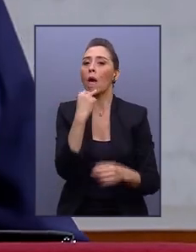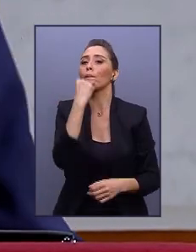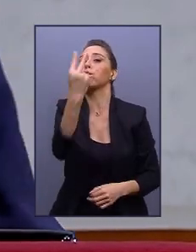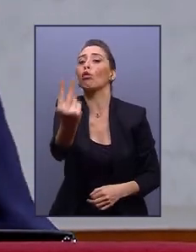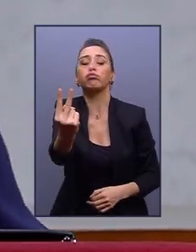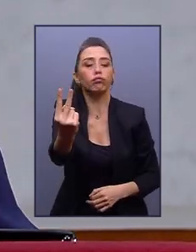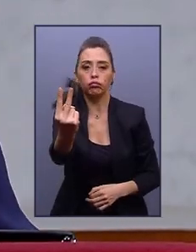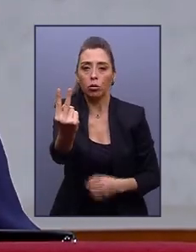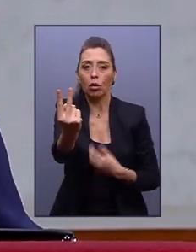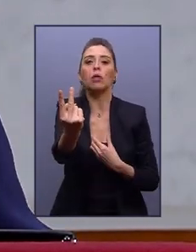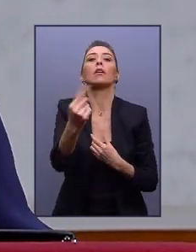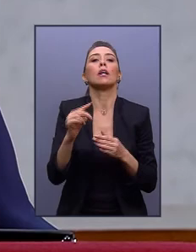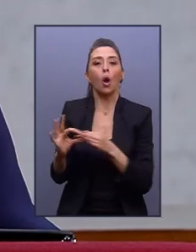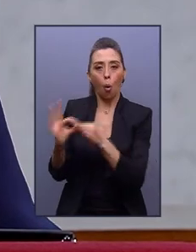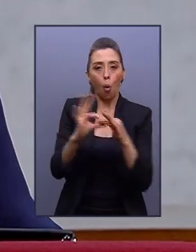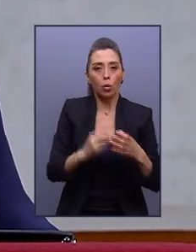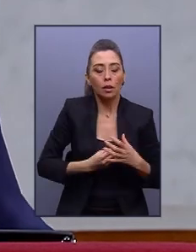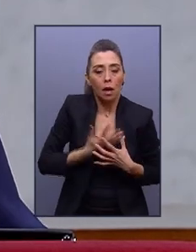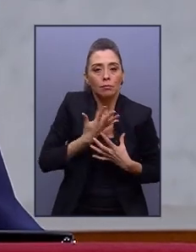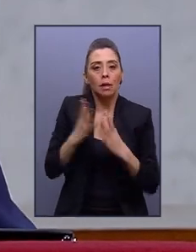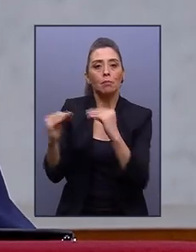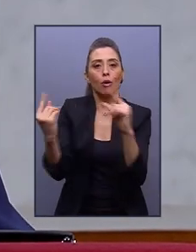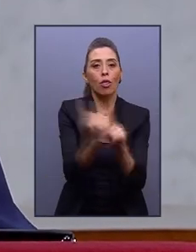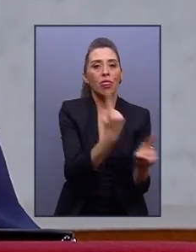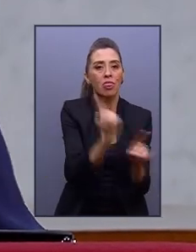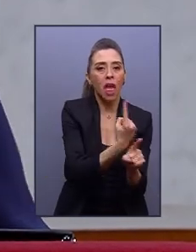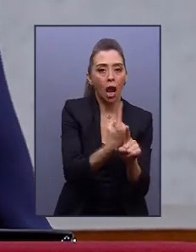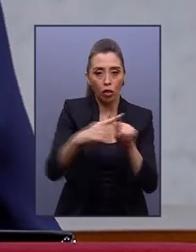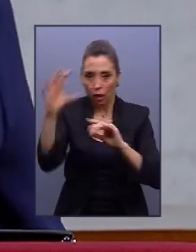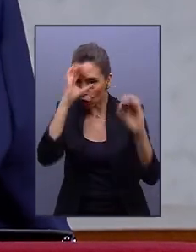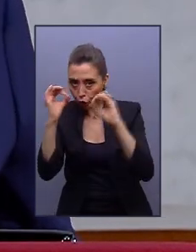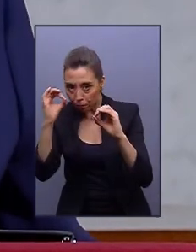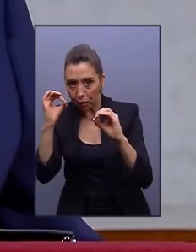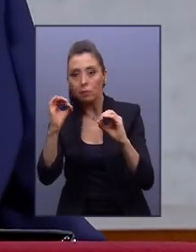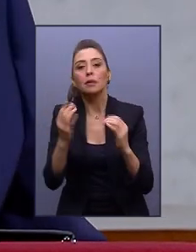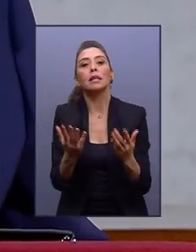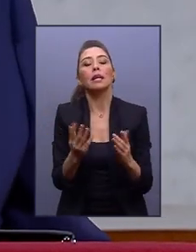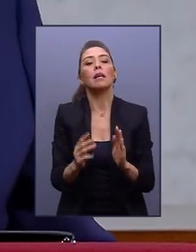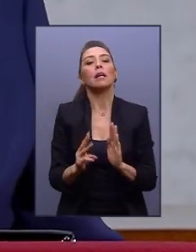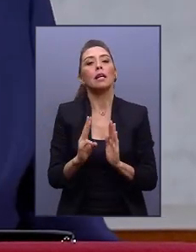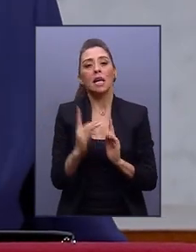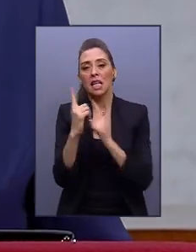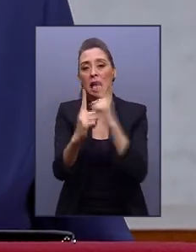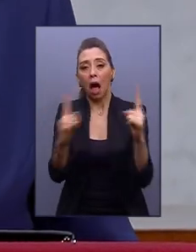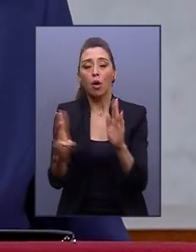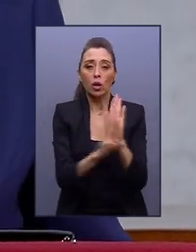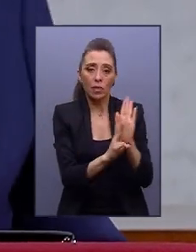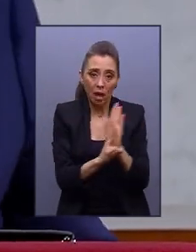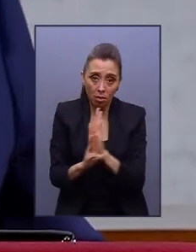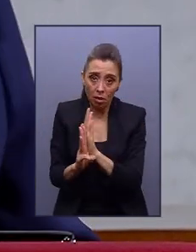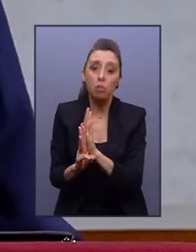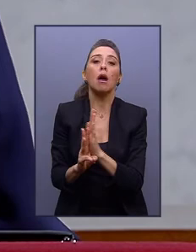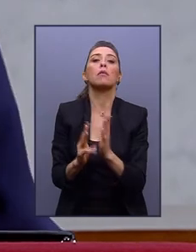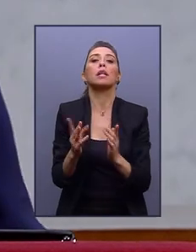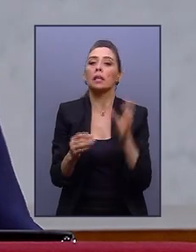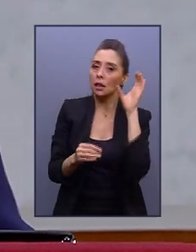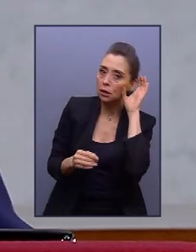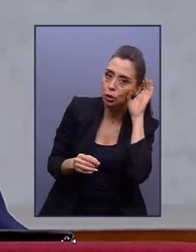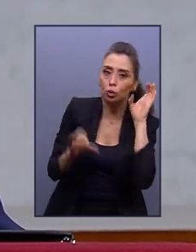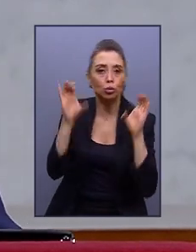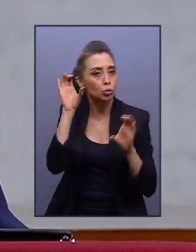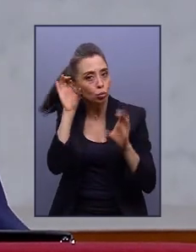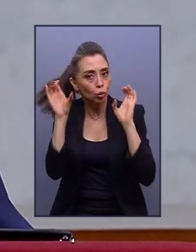afuera, sino que la que nace del diálogo de las diferencias, la que nace de las identidades de cada uno, la que nace de escuchar al